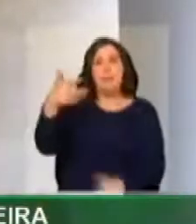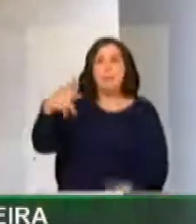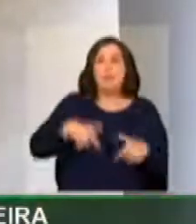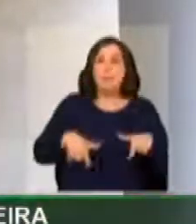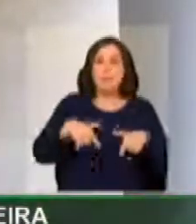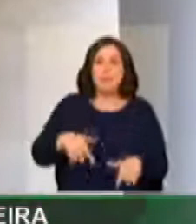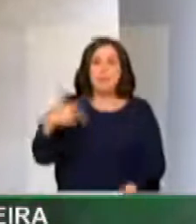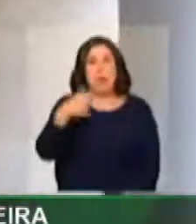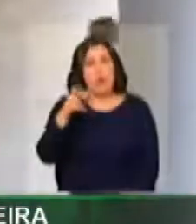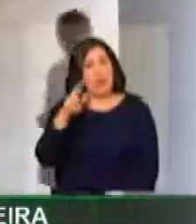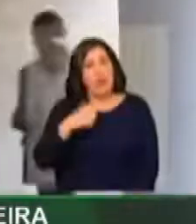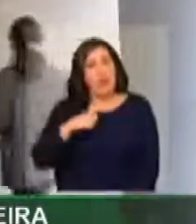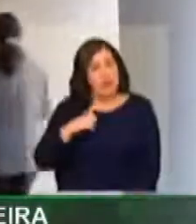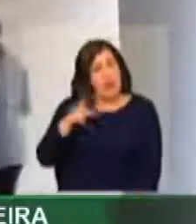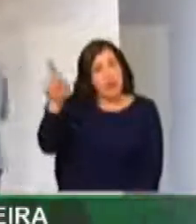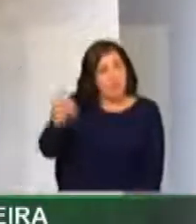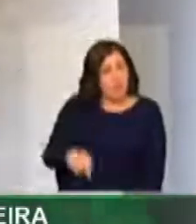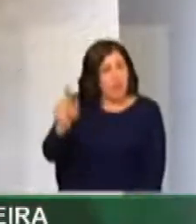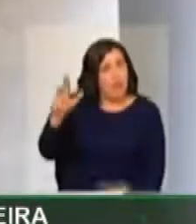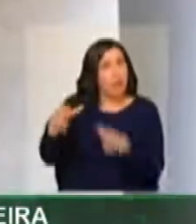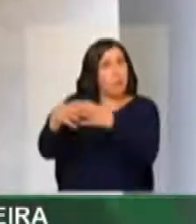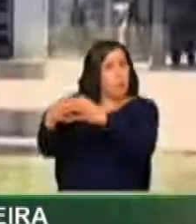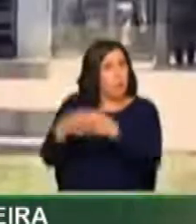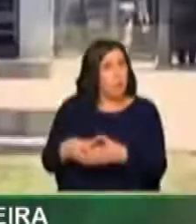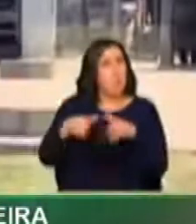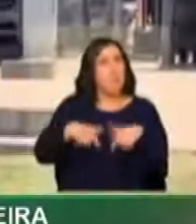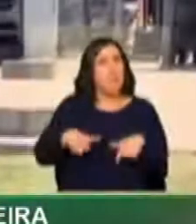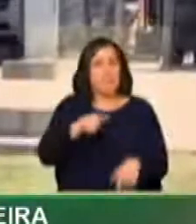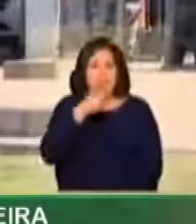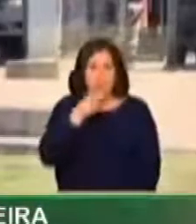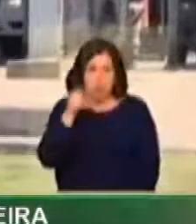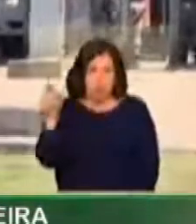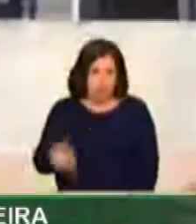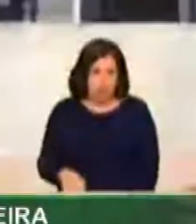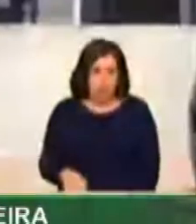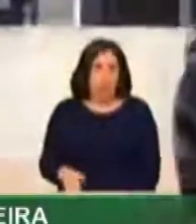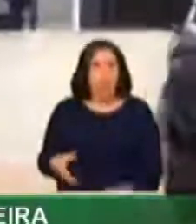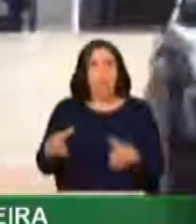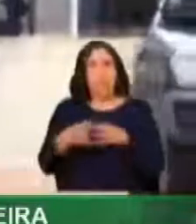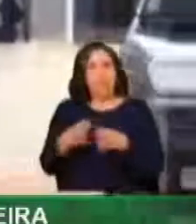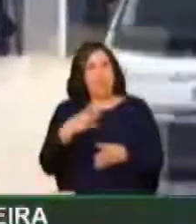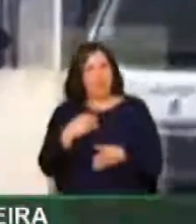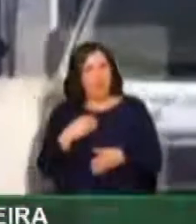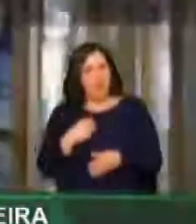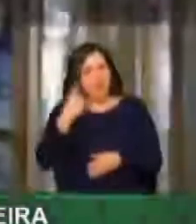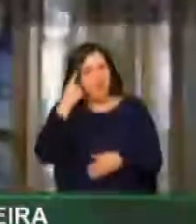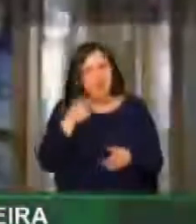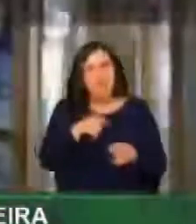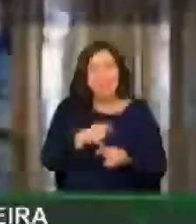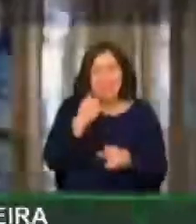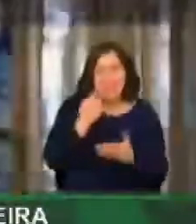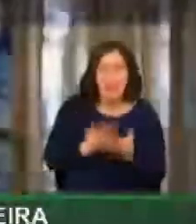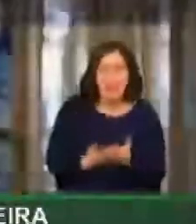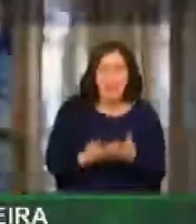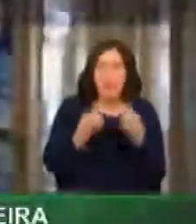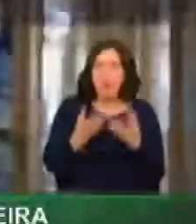venga acompañado de todo el equipo del Ministerio del Interior. En el Partido Nacional creen que la LUC está detrás de los planteos. El Frente